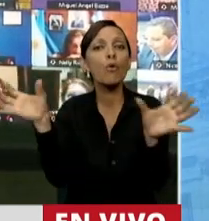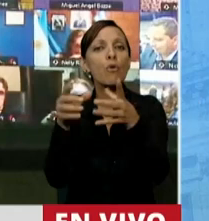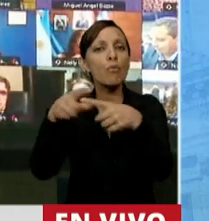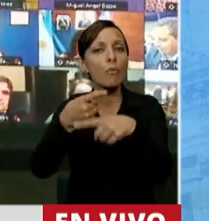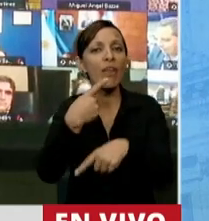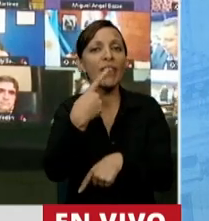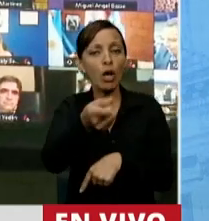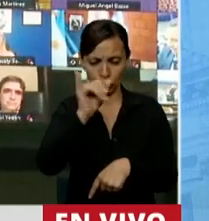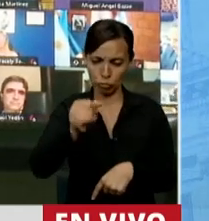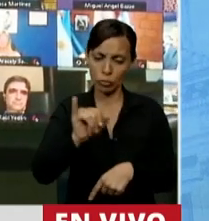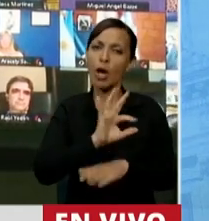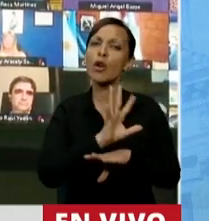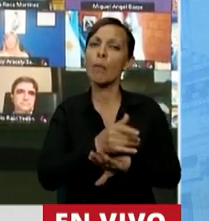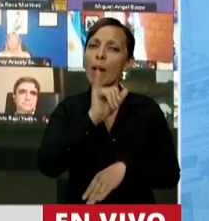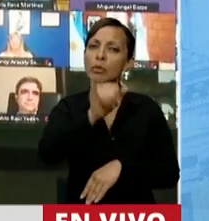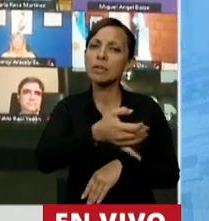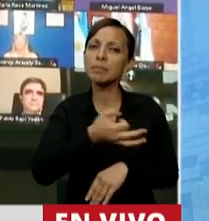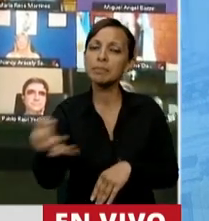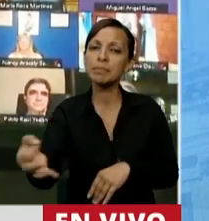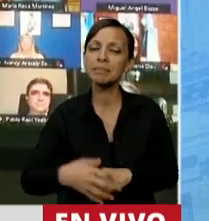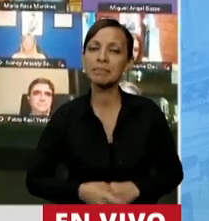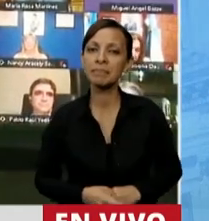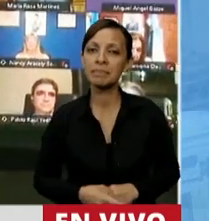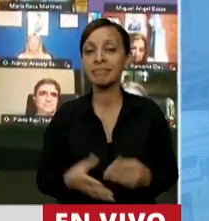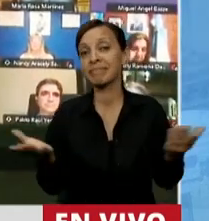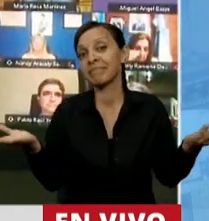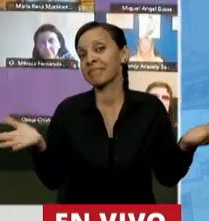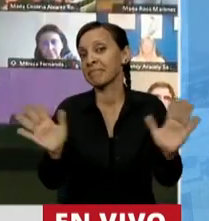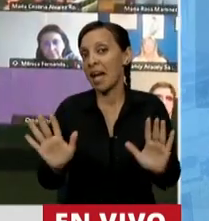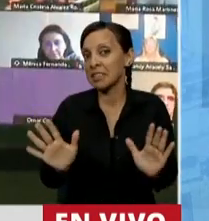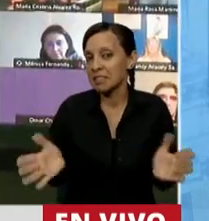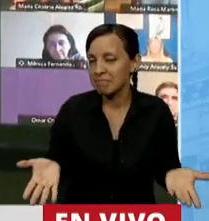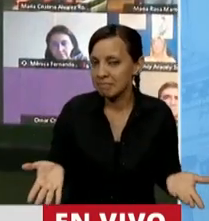dijo, robamos, sí, robamos. Así que